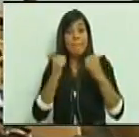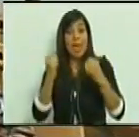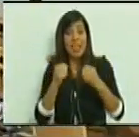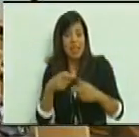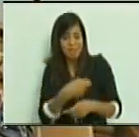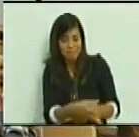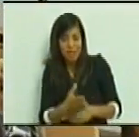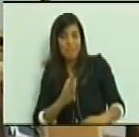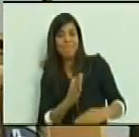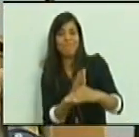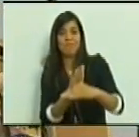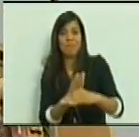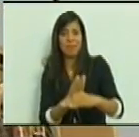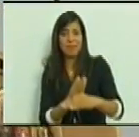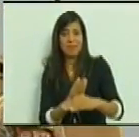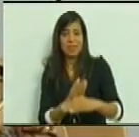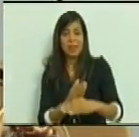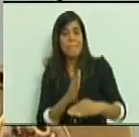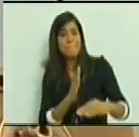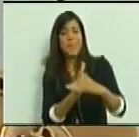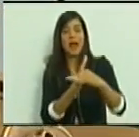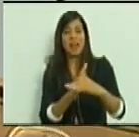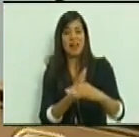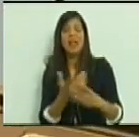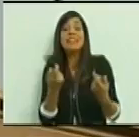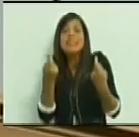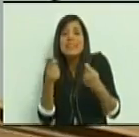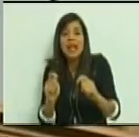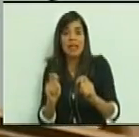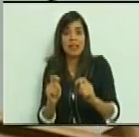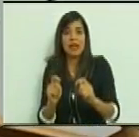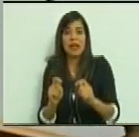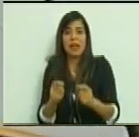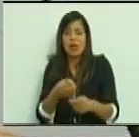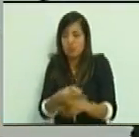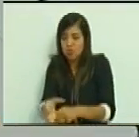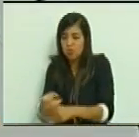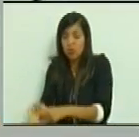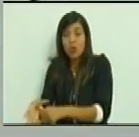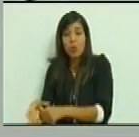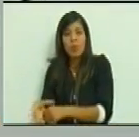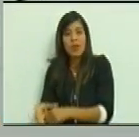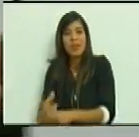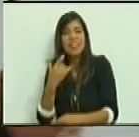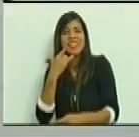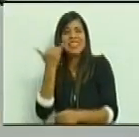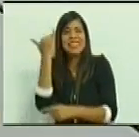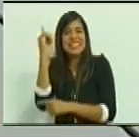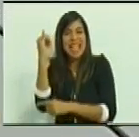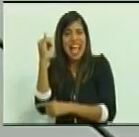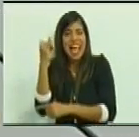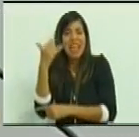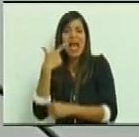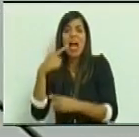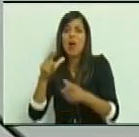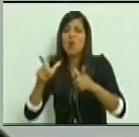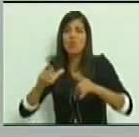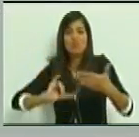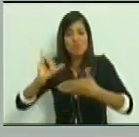podamos llevarlo a cabo. Lo que estamos intentando allá en los valles de Yaracuy, con los fundos